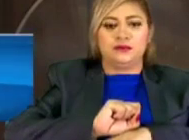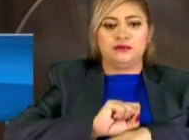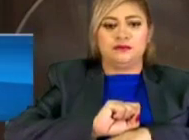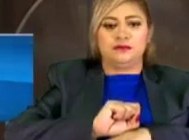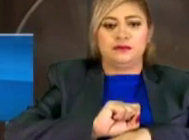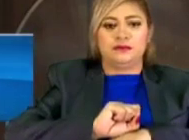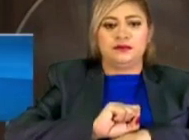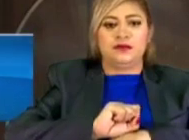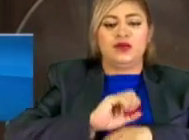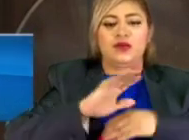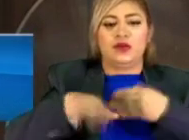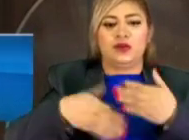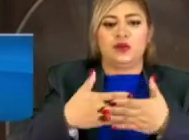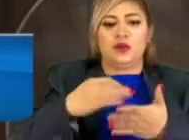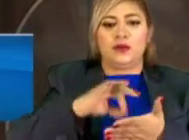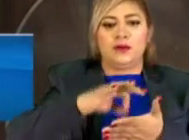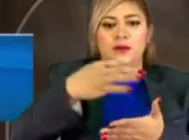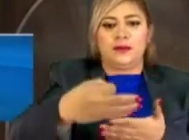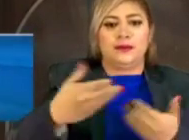pueblo panameño.